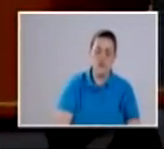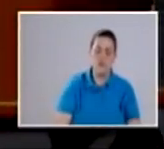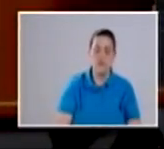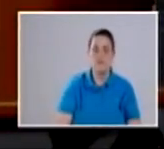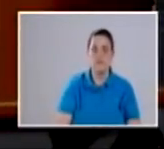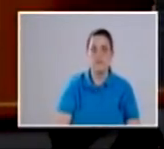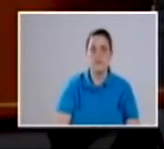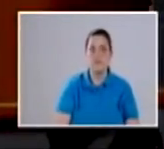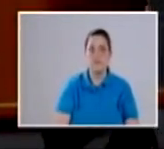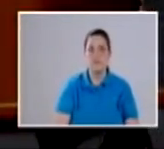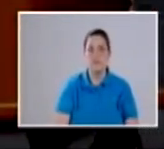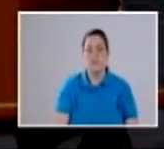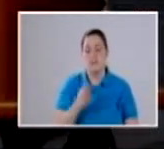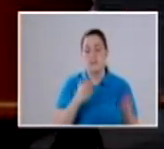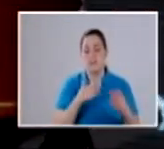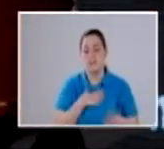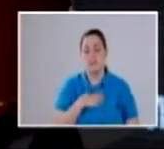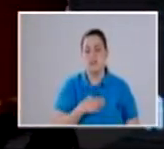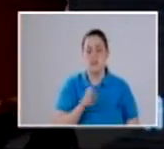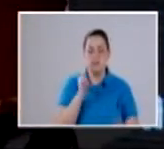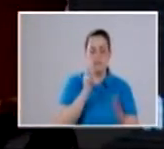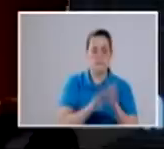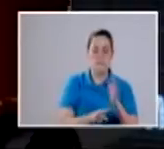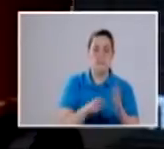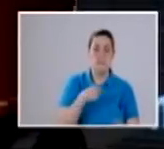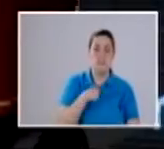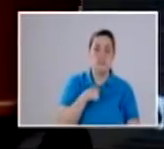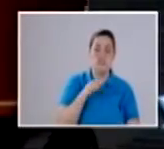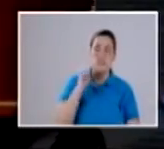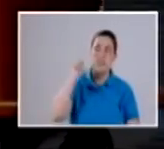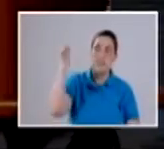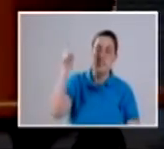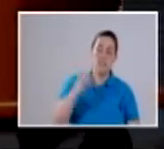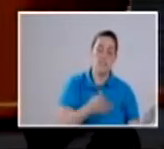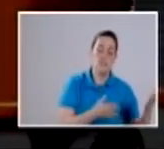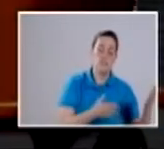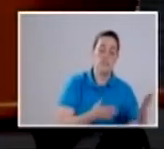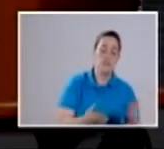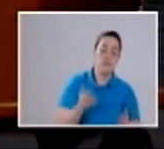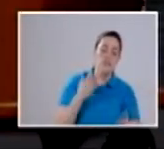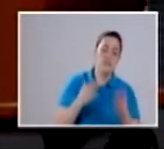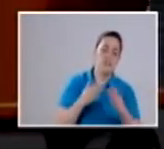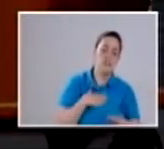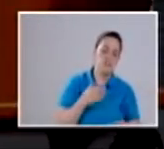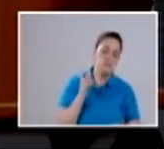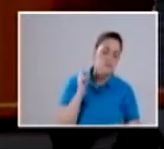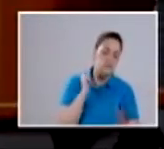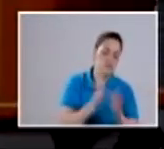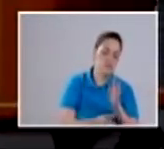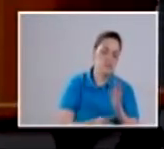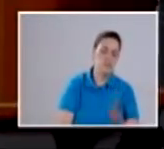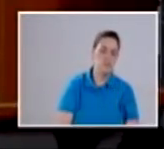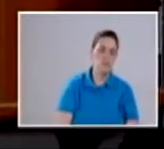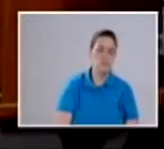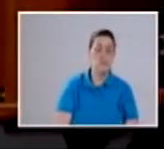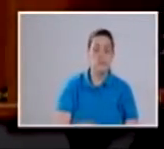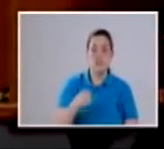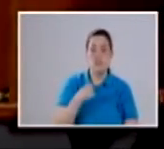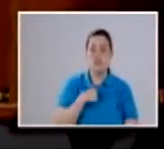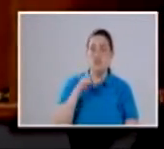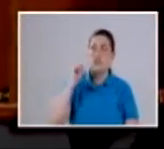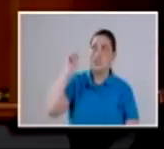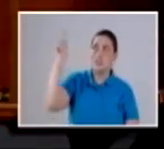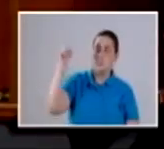vive. Aunque se pegue esta piel a mis huesos, aunque me mate, yo en él voy a